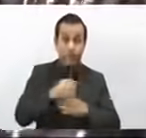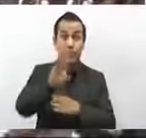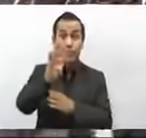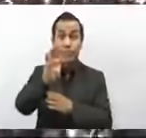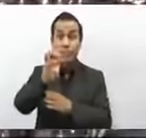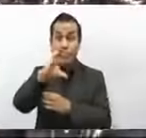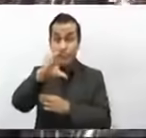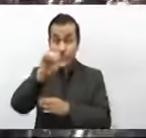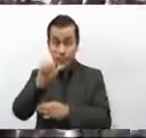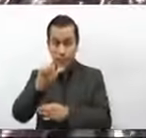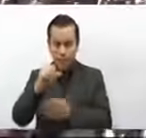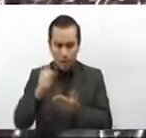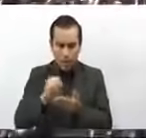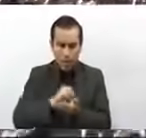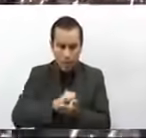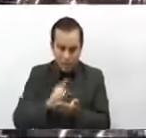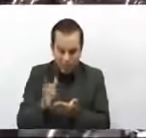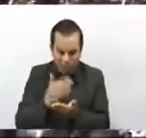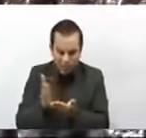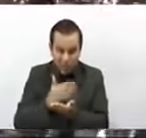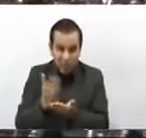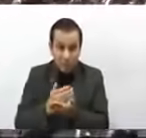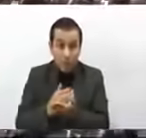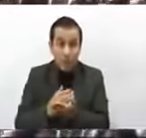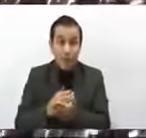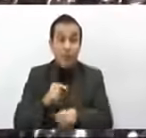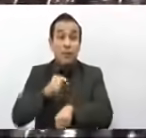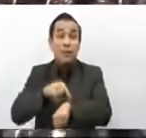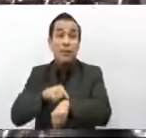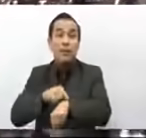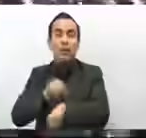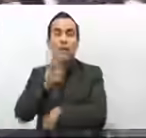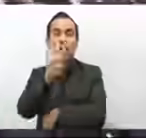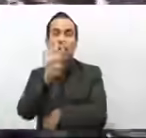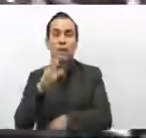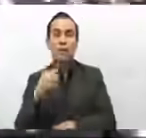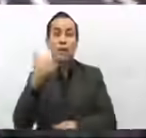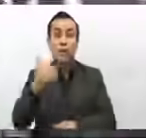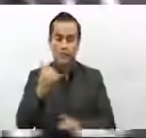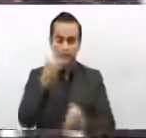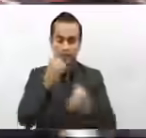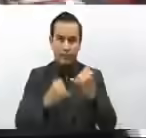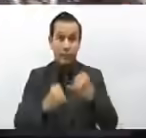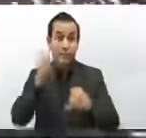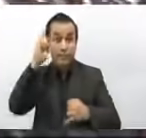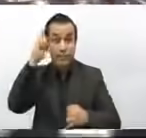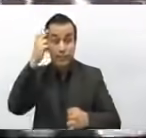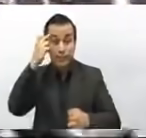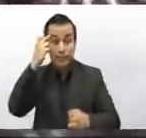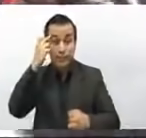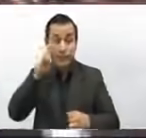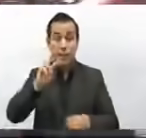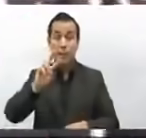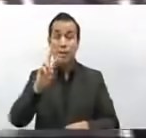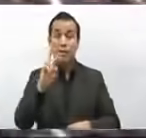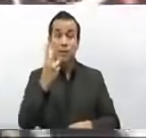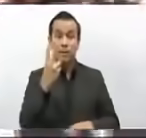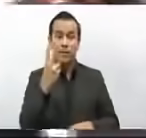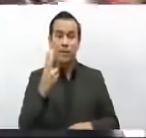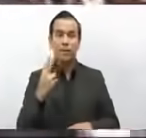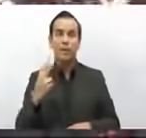estudios con una duración de 4 años, que al ser finalizados se obtiene el grado de subteniente de la Fuerza